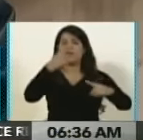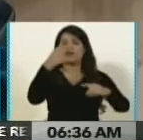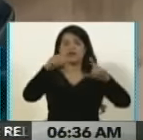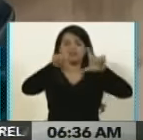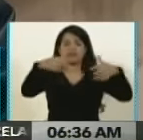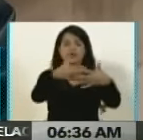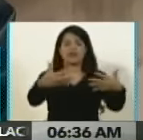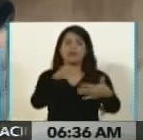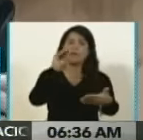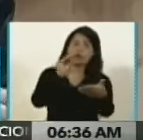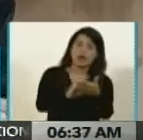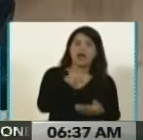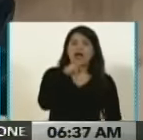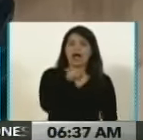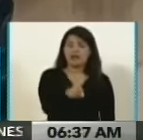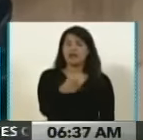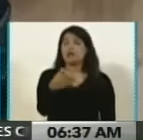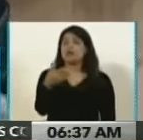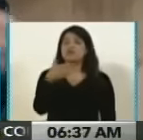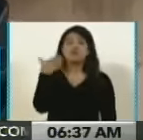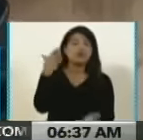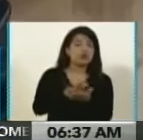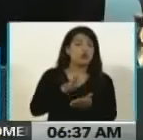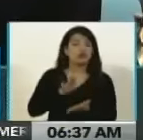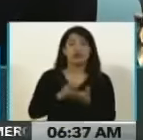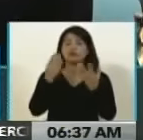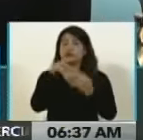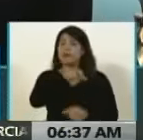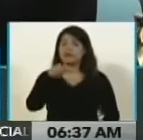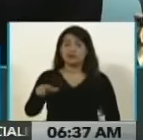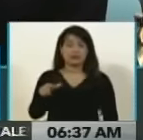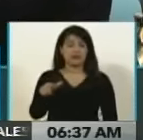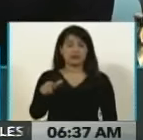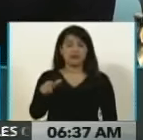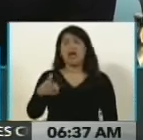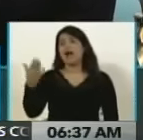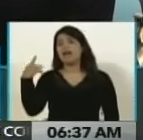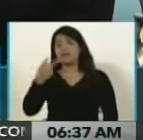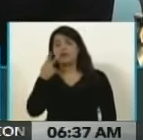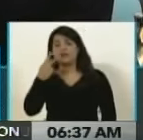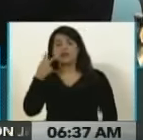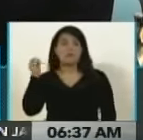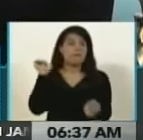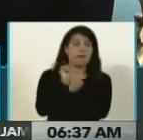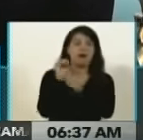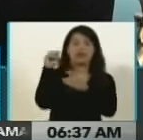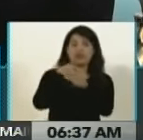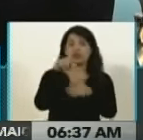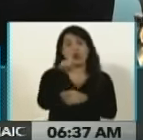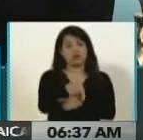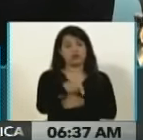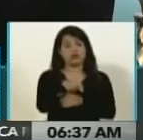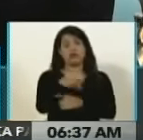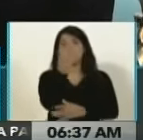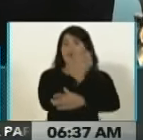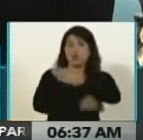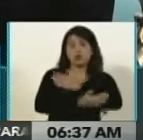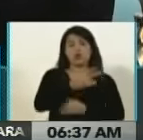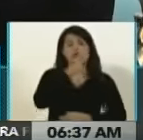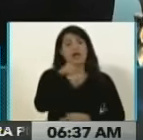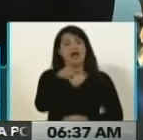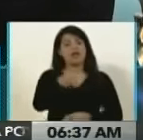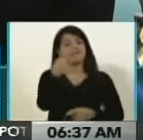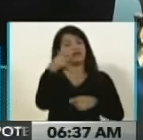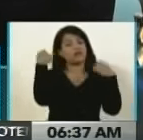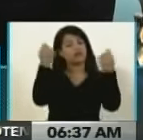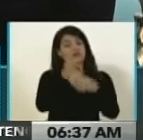que ahí fue muerta gente, prisioneros políticos, torturados, y eso hay que hacerlo saber, que